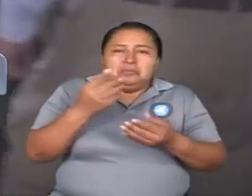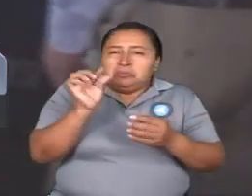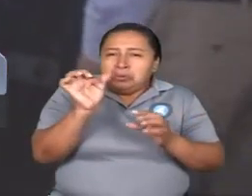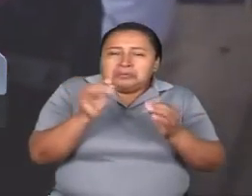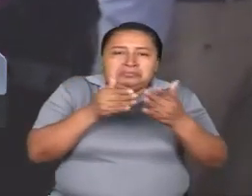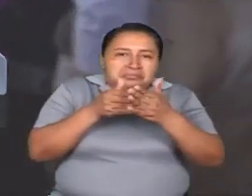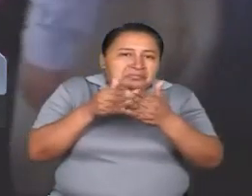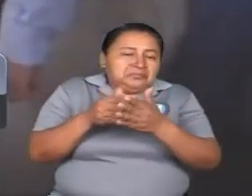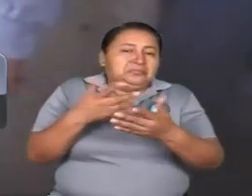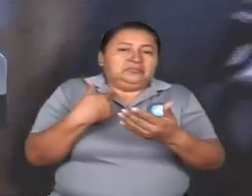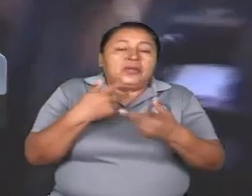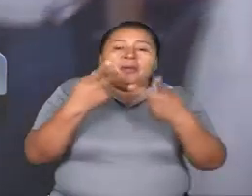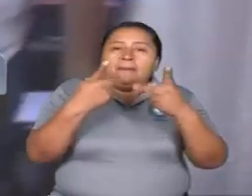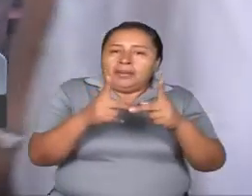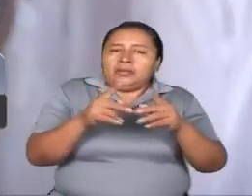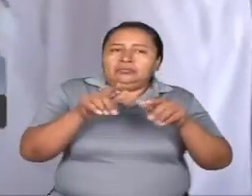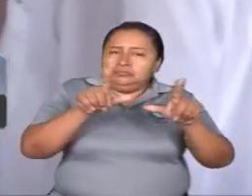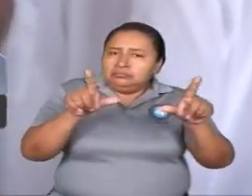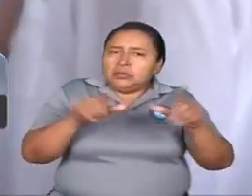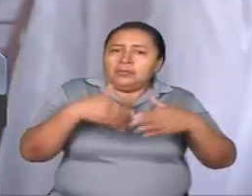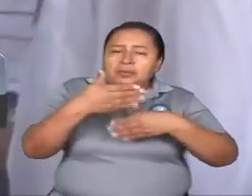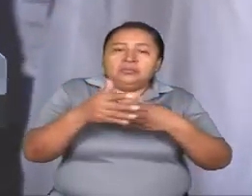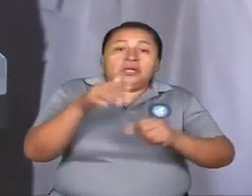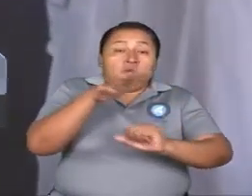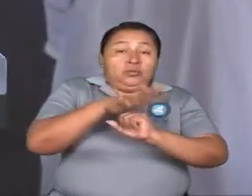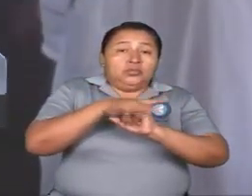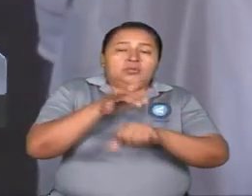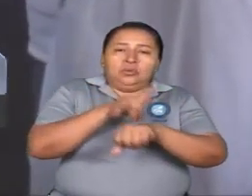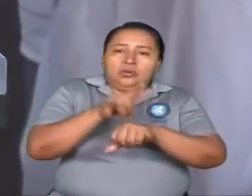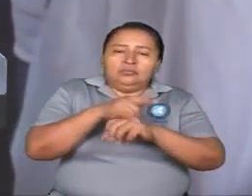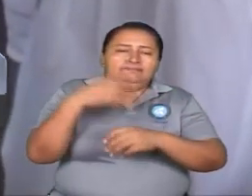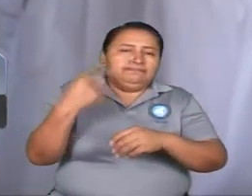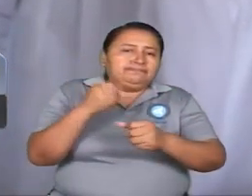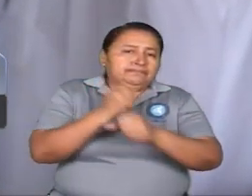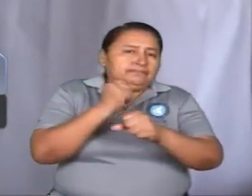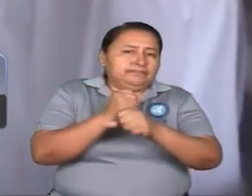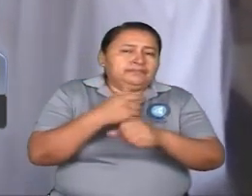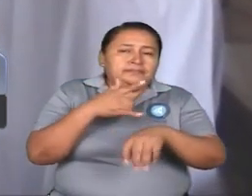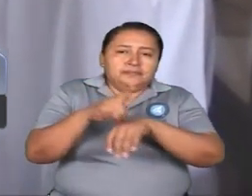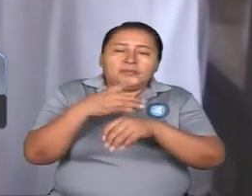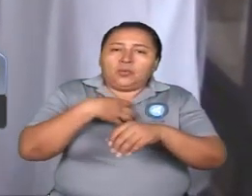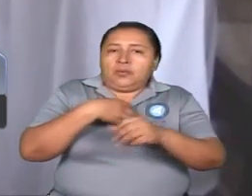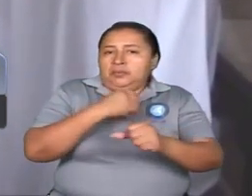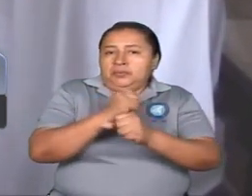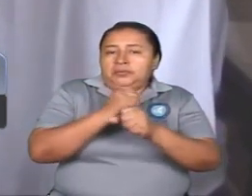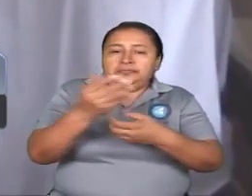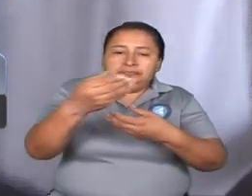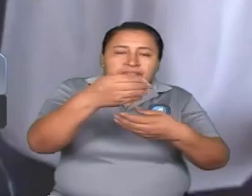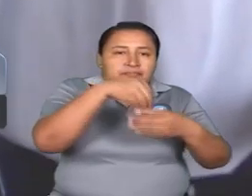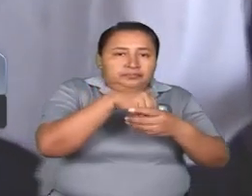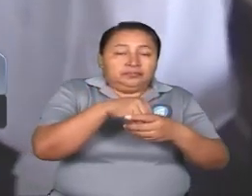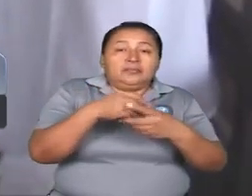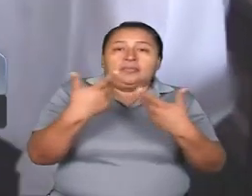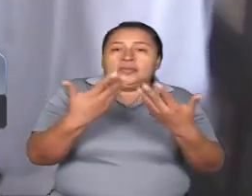limitados, pero la Comisión de Modernización también hizo lo suyo.